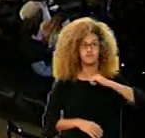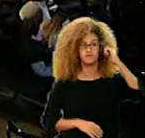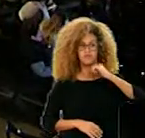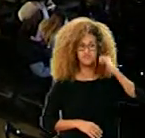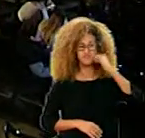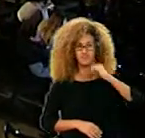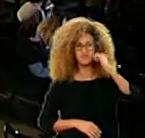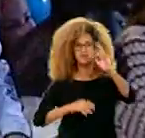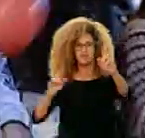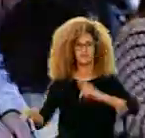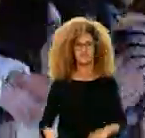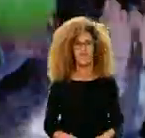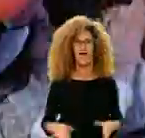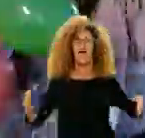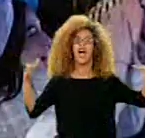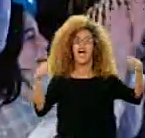¡Las